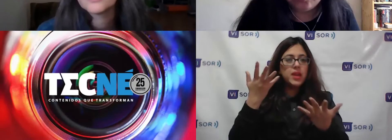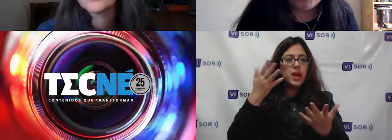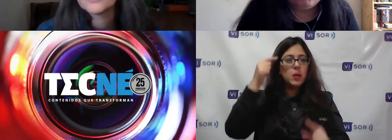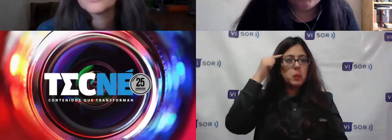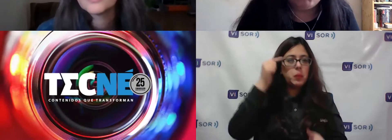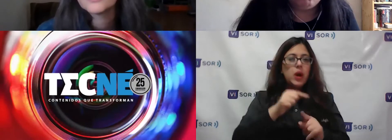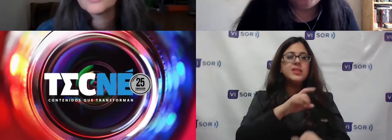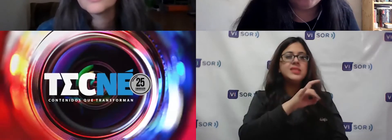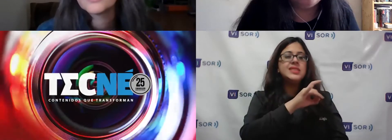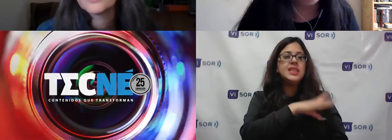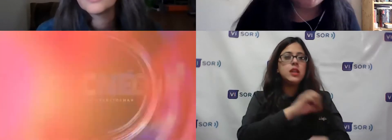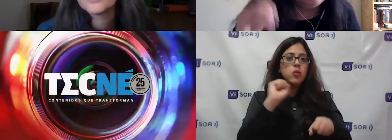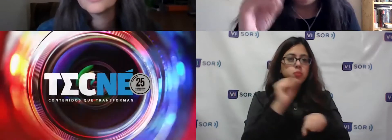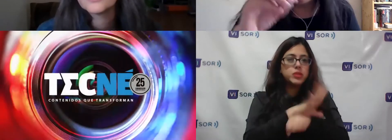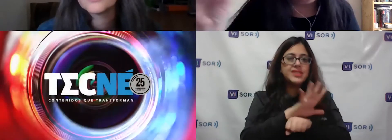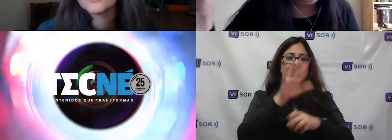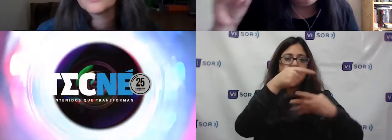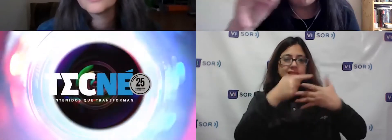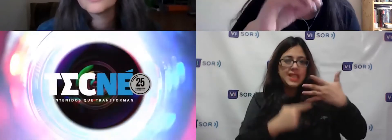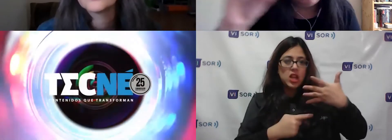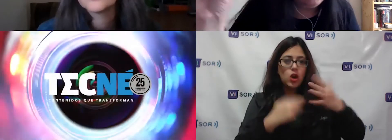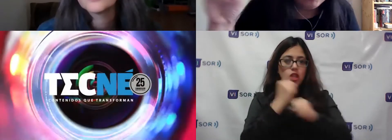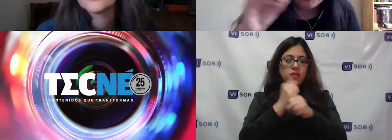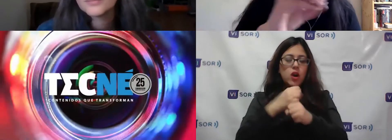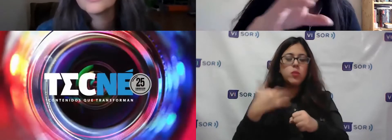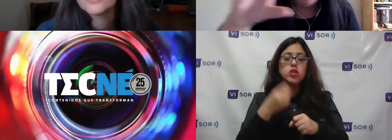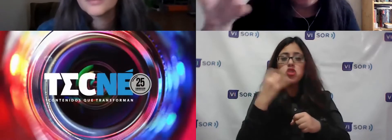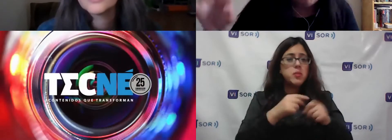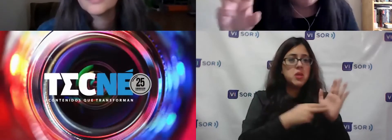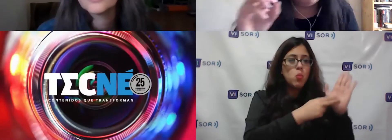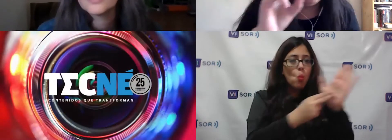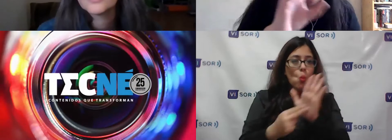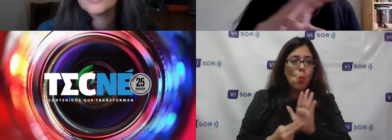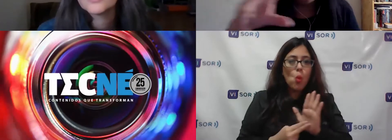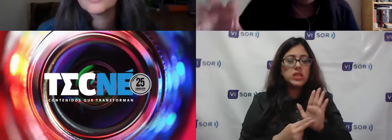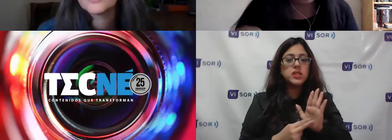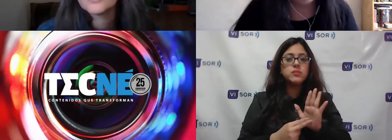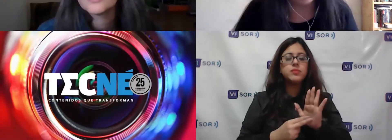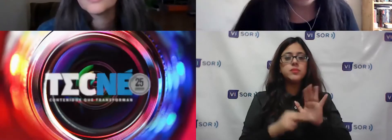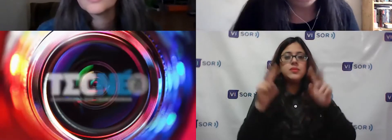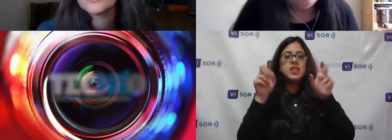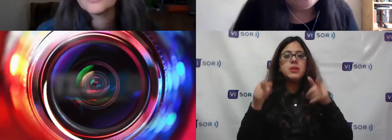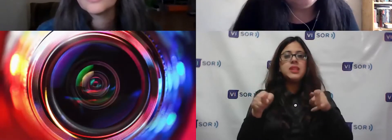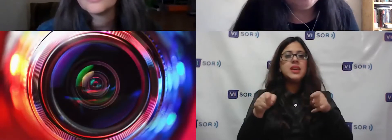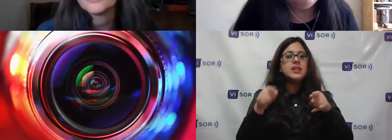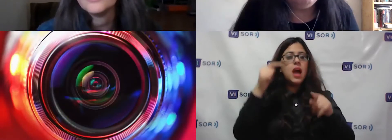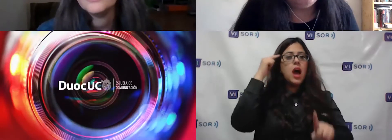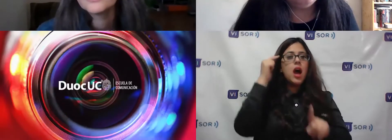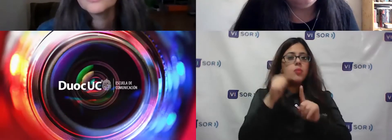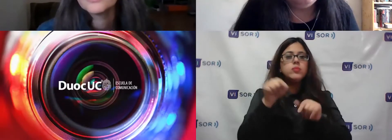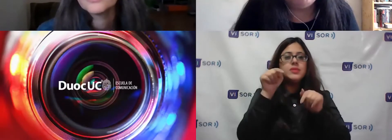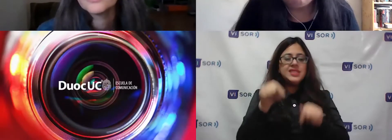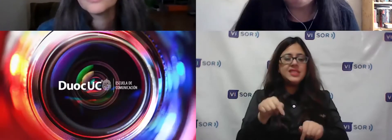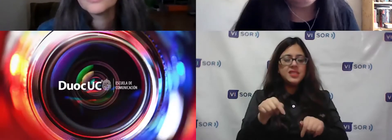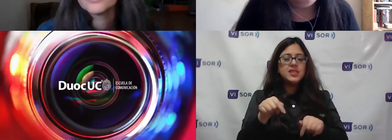cinco obras con las más importantes son sólo muestras no de que habla de esa visión y eso tiene que ver mucho